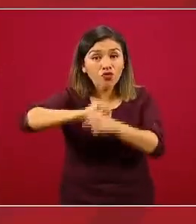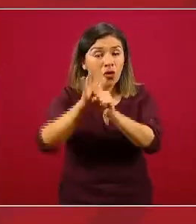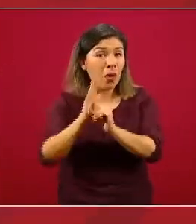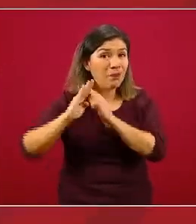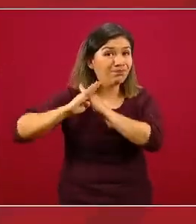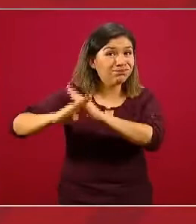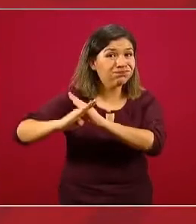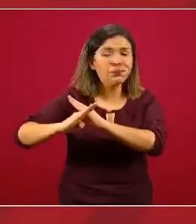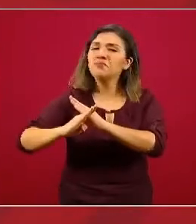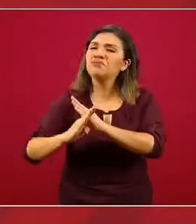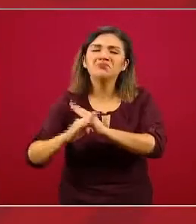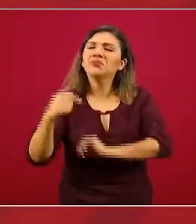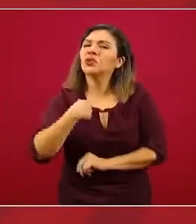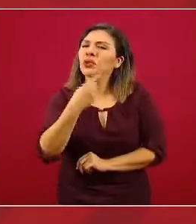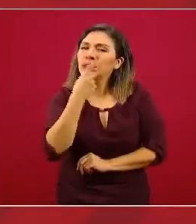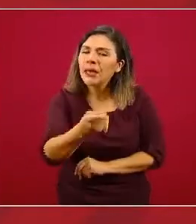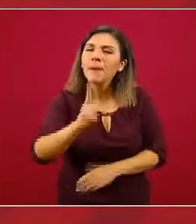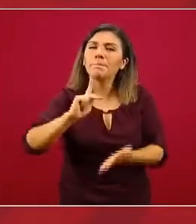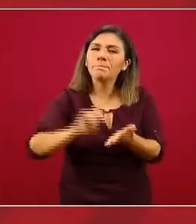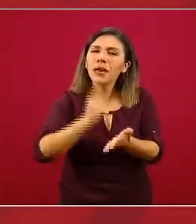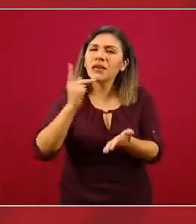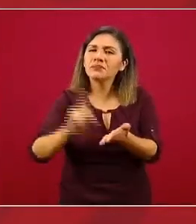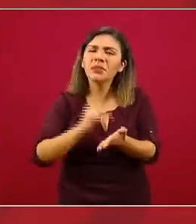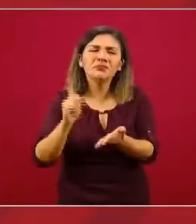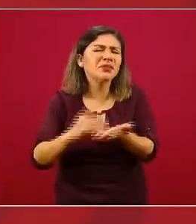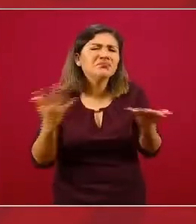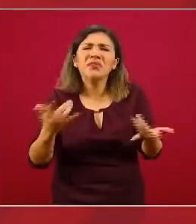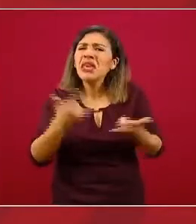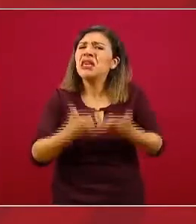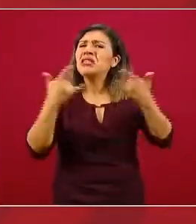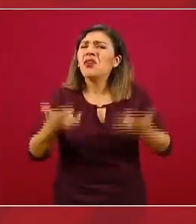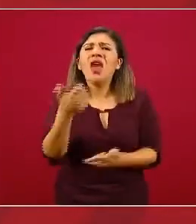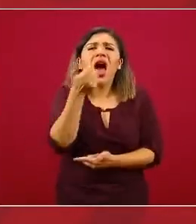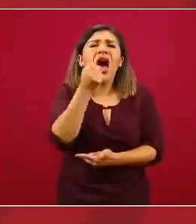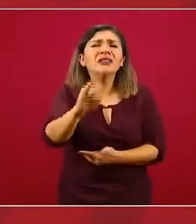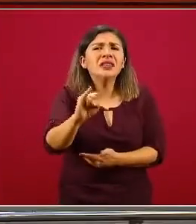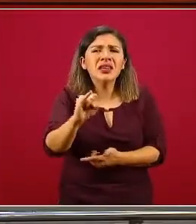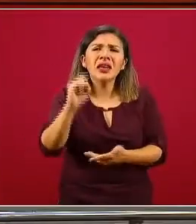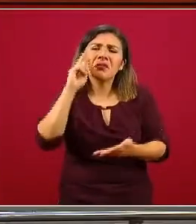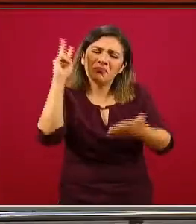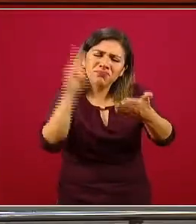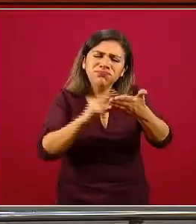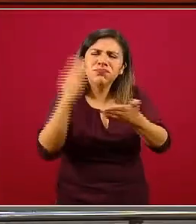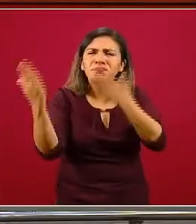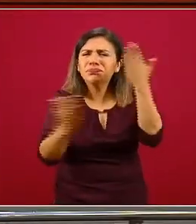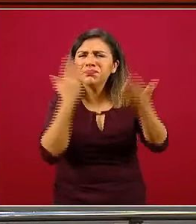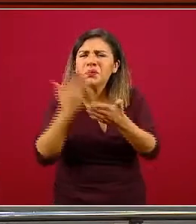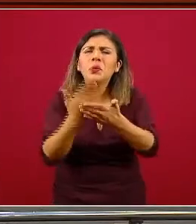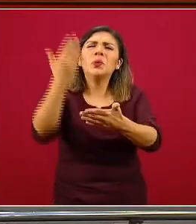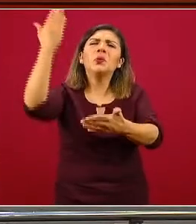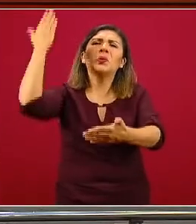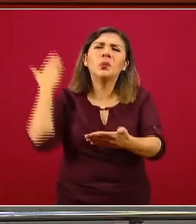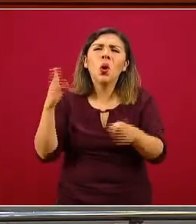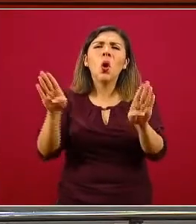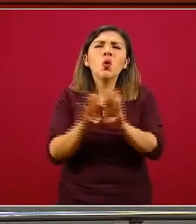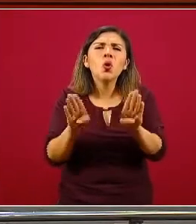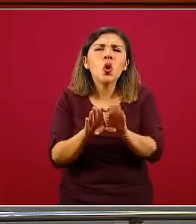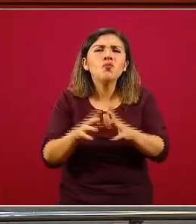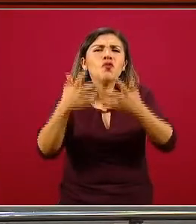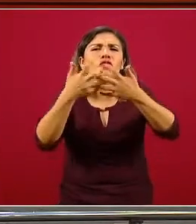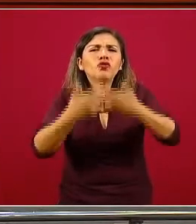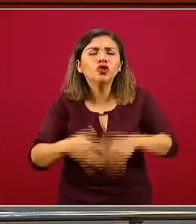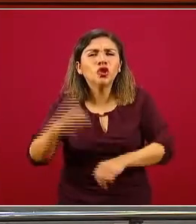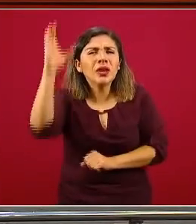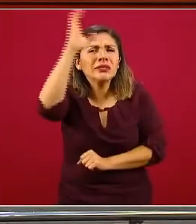México. Repetimos que en la historia de la epidemiología, la historia documentada y la metodología,